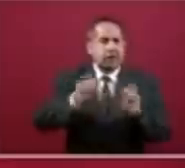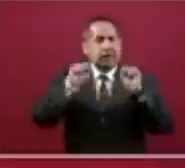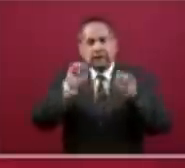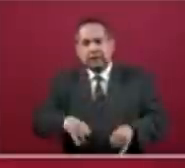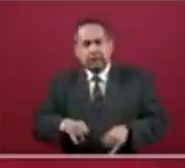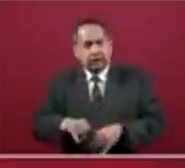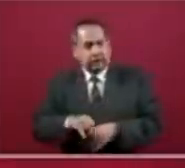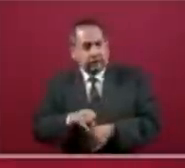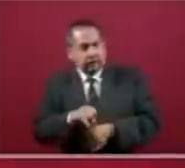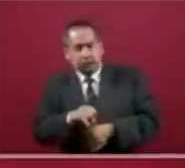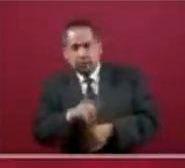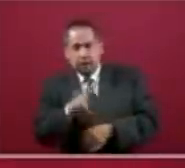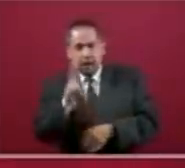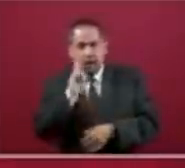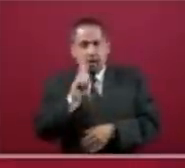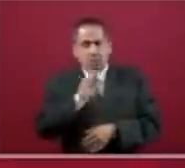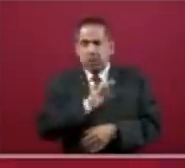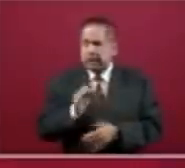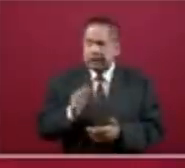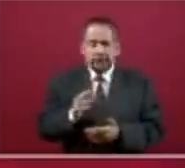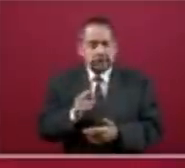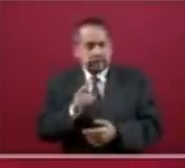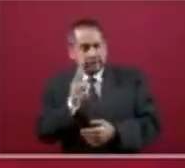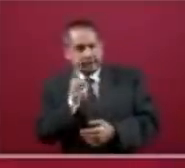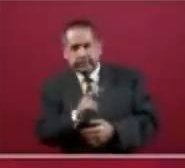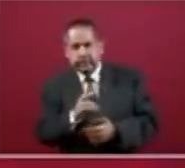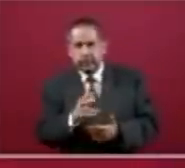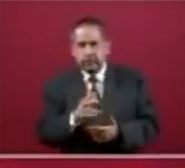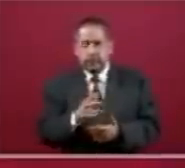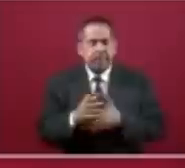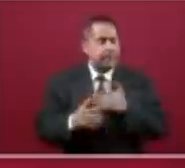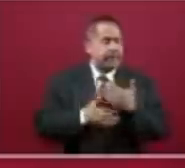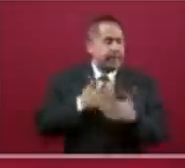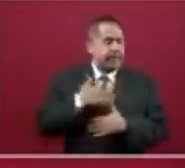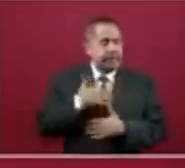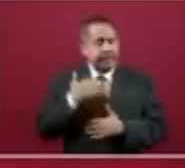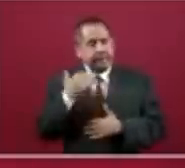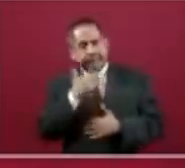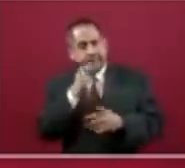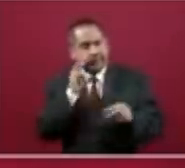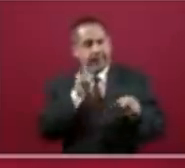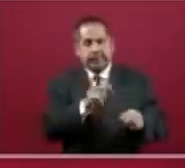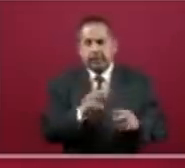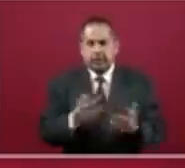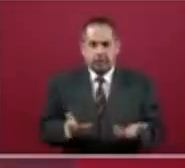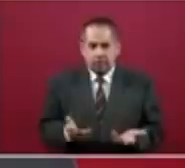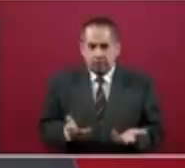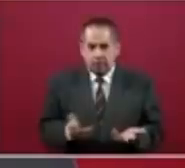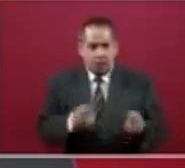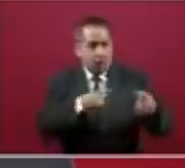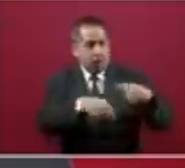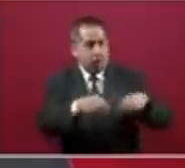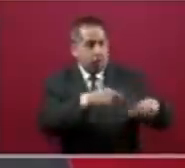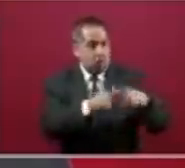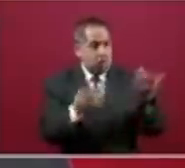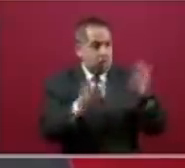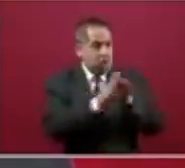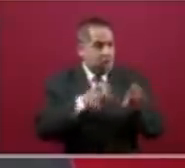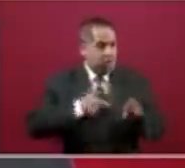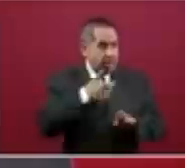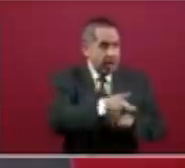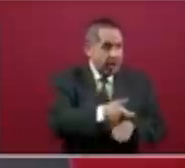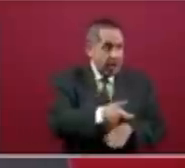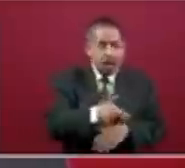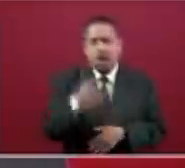sin la posibilidad de entretenerse con el fútbol y que se tenga